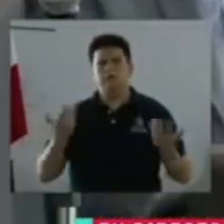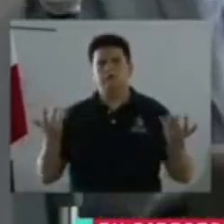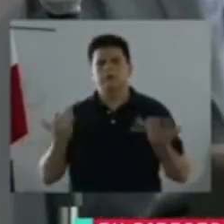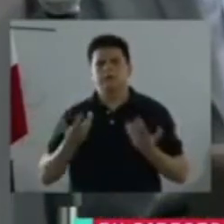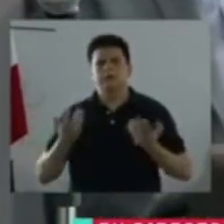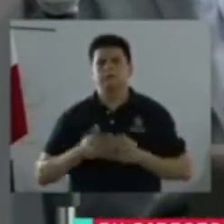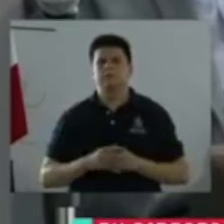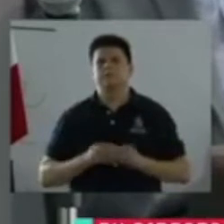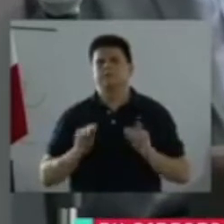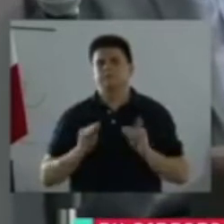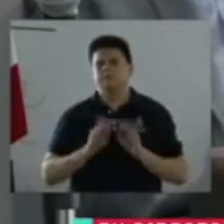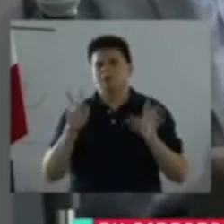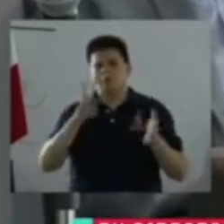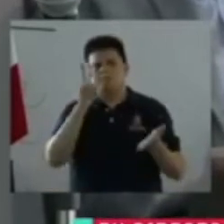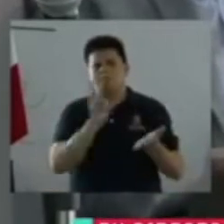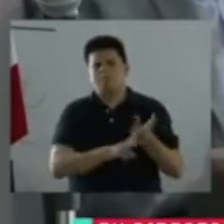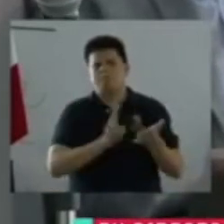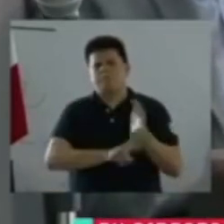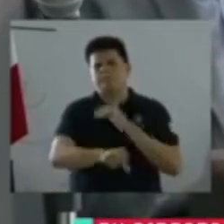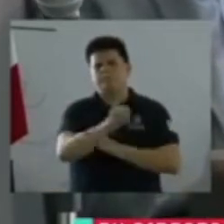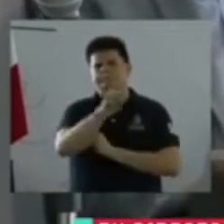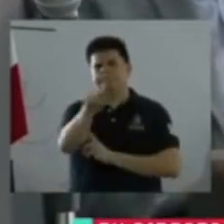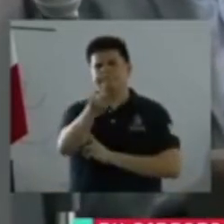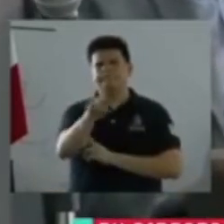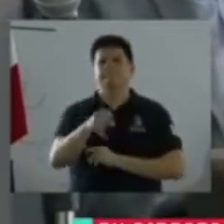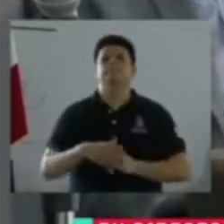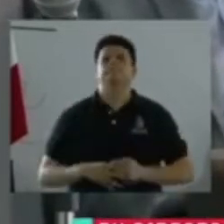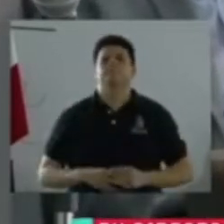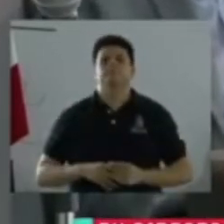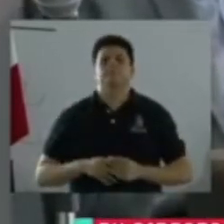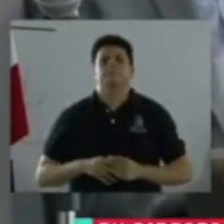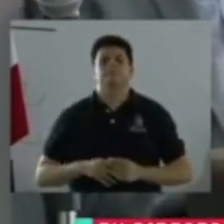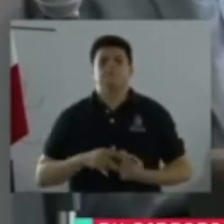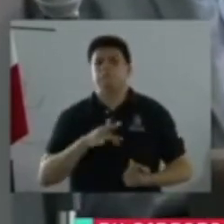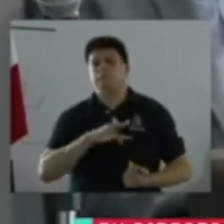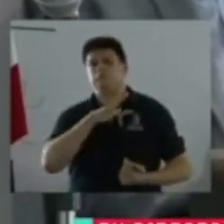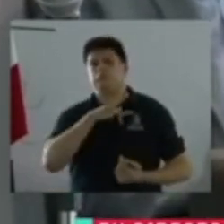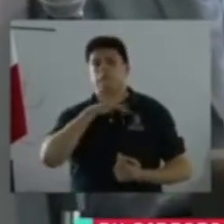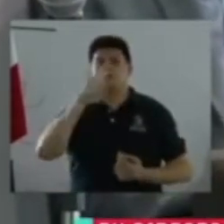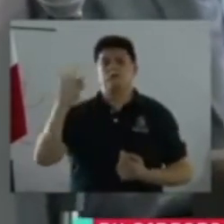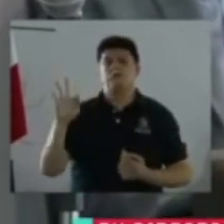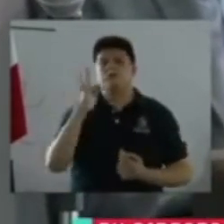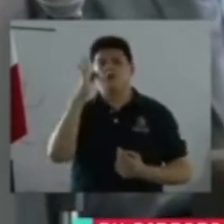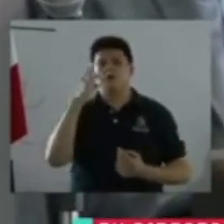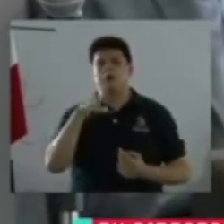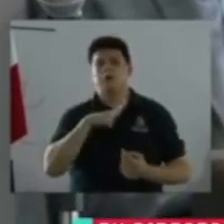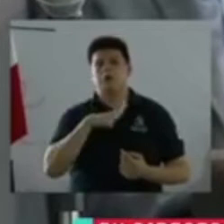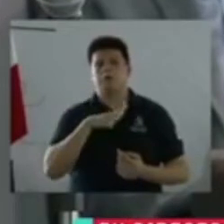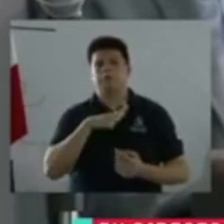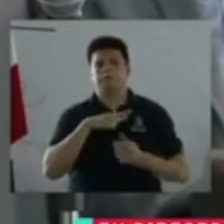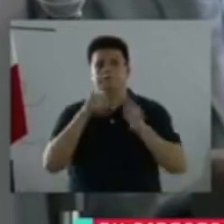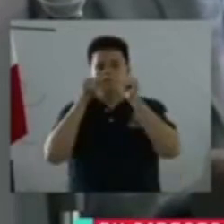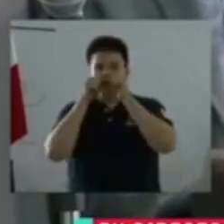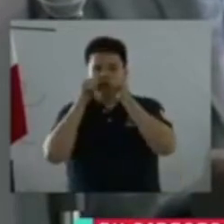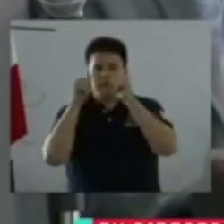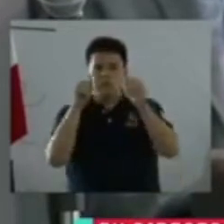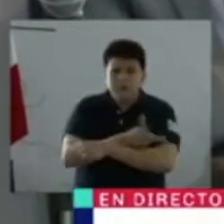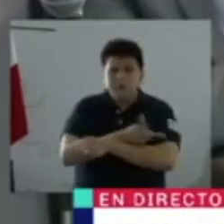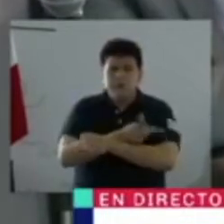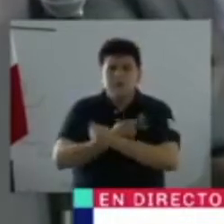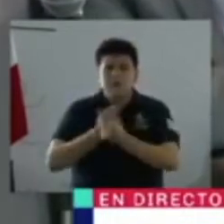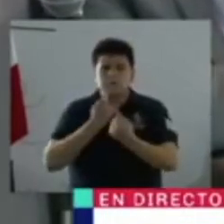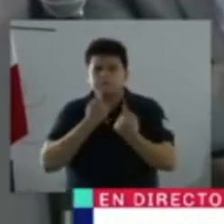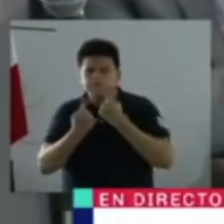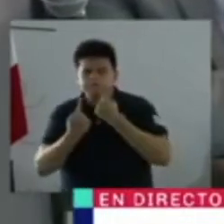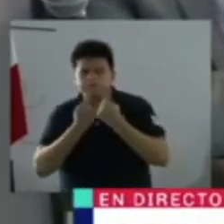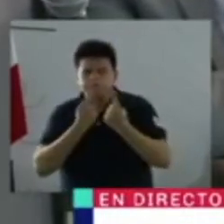por supuesto que vale la pena. Yo creo que la Federación tiene toda la atención puesta en lo que estamos haciendo.